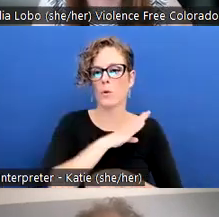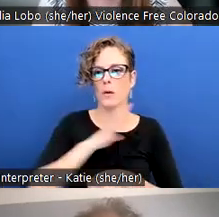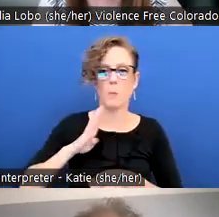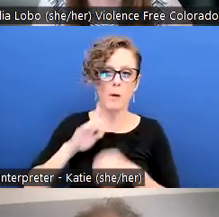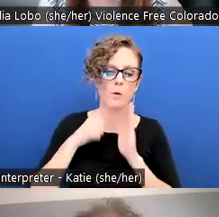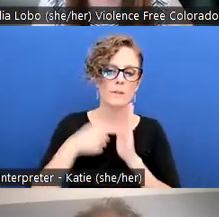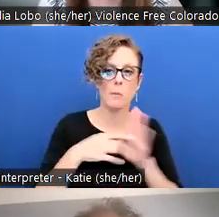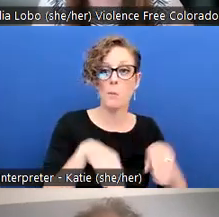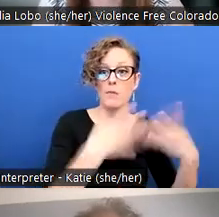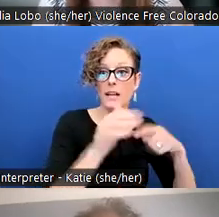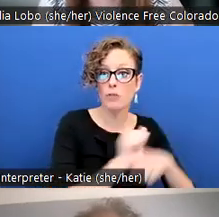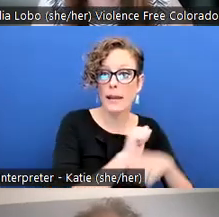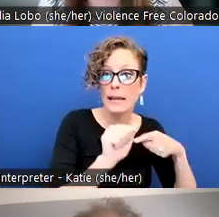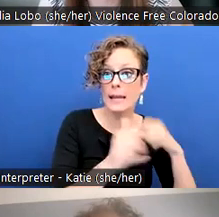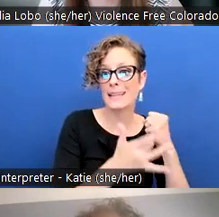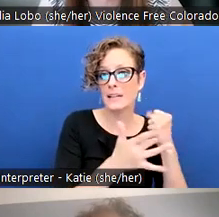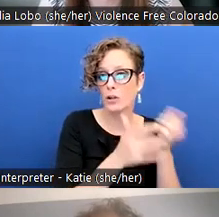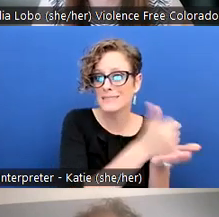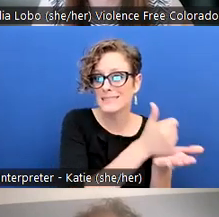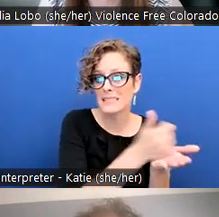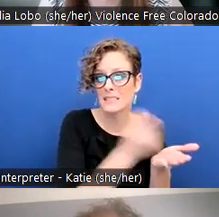nuevas responsabilidades como proveer